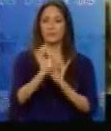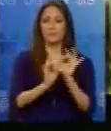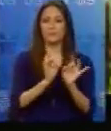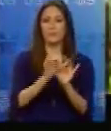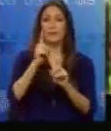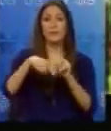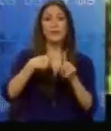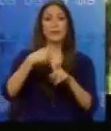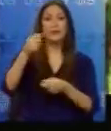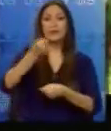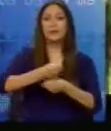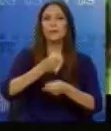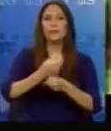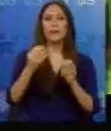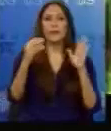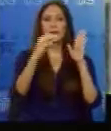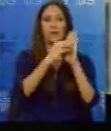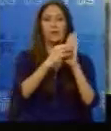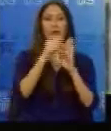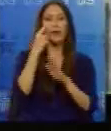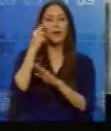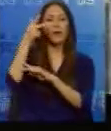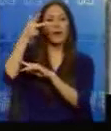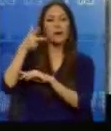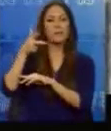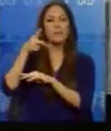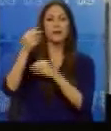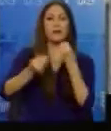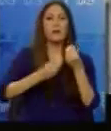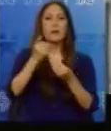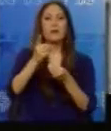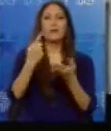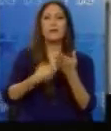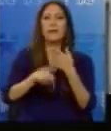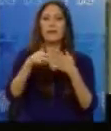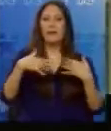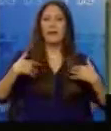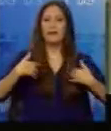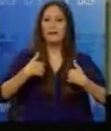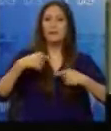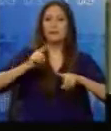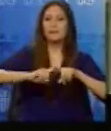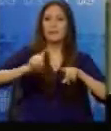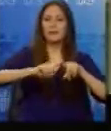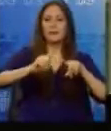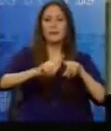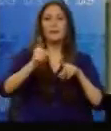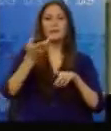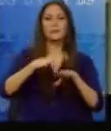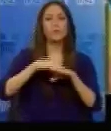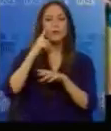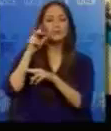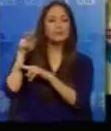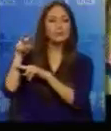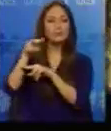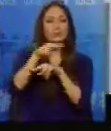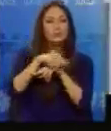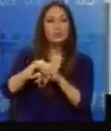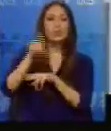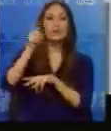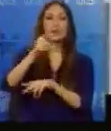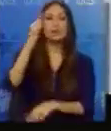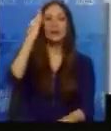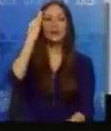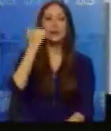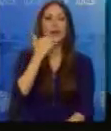tareas ecológicas es la colocación de cámaras trampa, en las que se registran imágenes de las especies y se realizan sobrevuelos con drones para